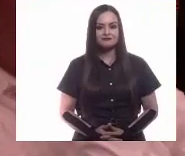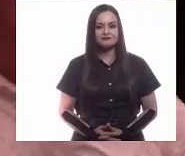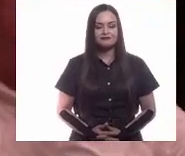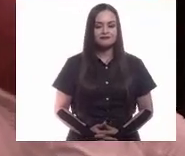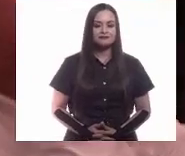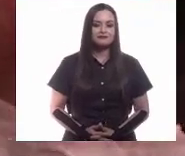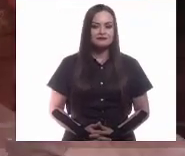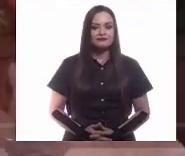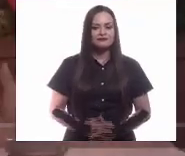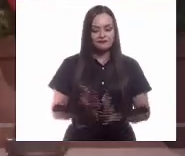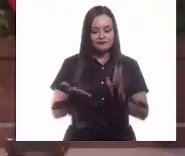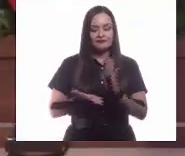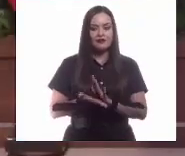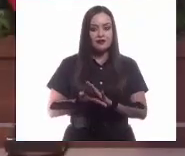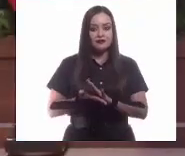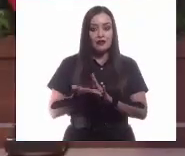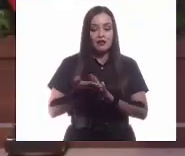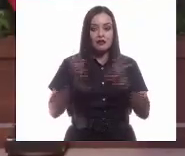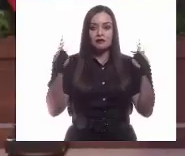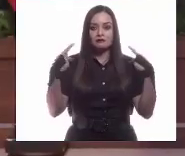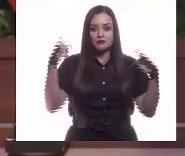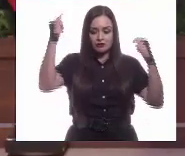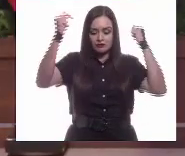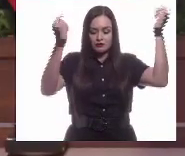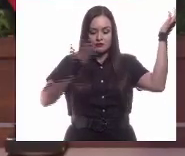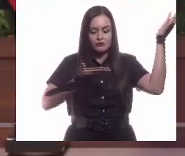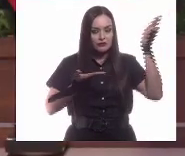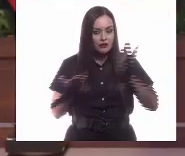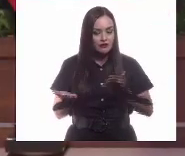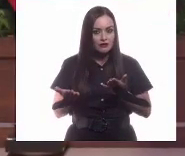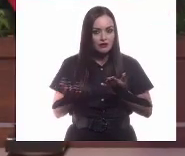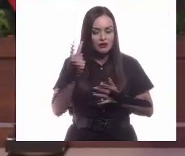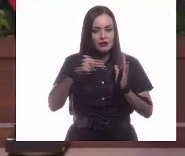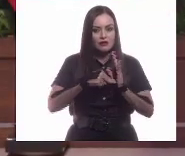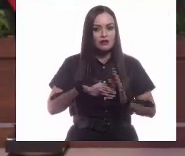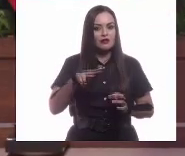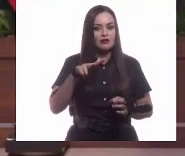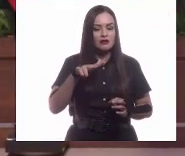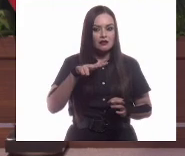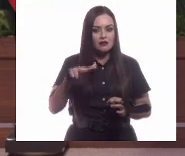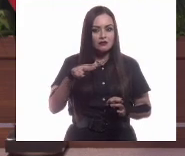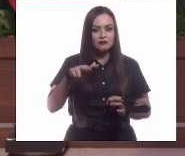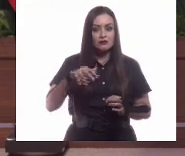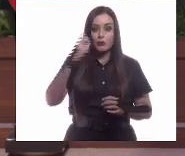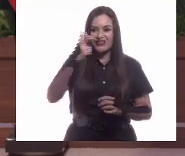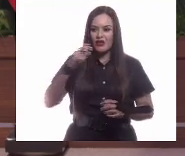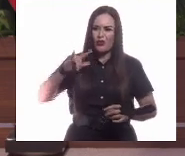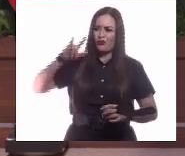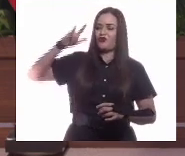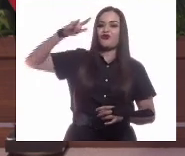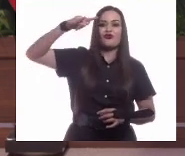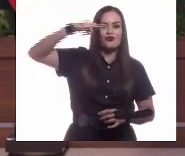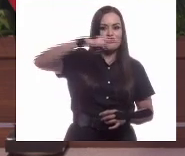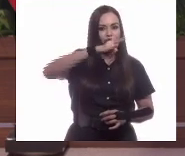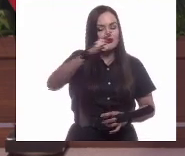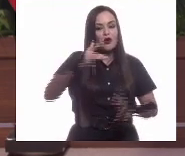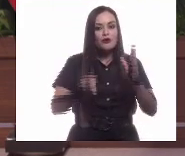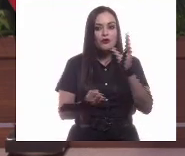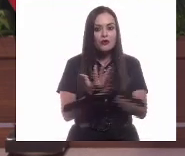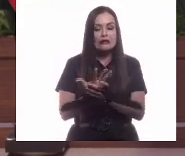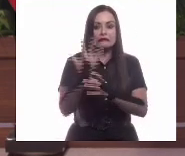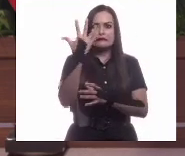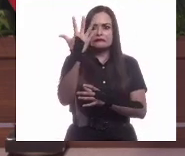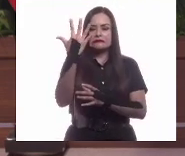Para incrementar los flujos turísticos, en el último año gestionamos la creación de nuevas rutas aéreas. 5 rutas